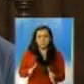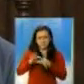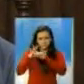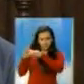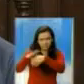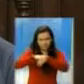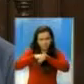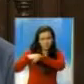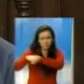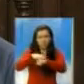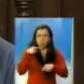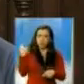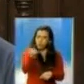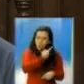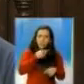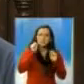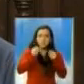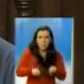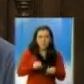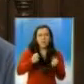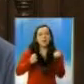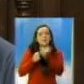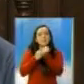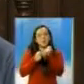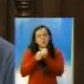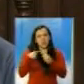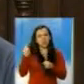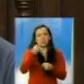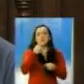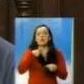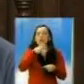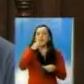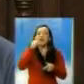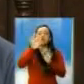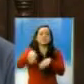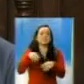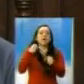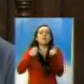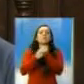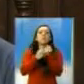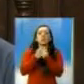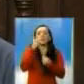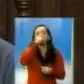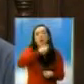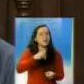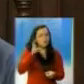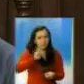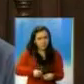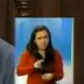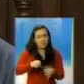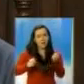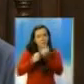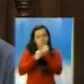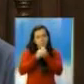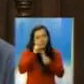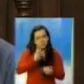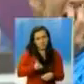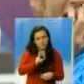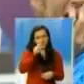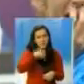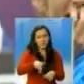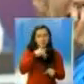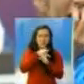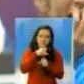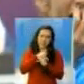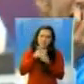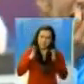la participación a todos los ciudadanos, que el deporte lo que puede hacer y que nos sintamos orgullosos de ser guatemaltecos.